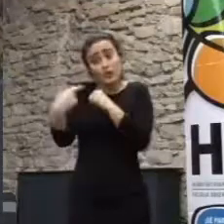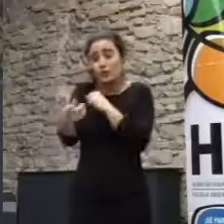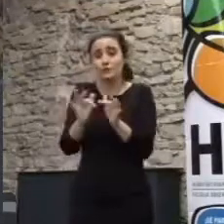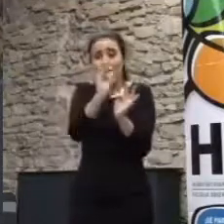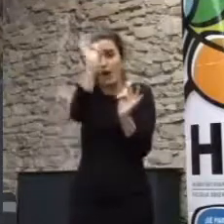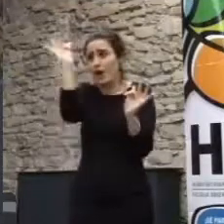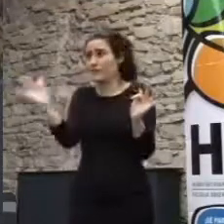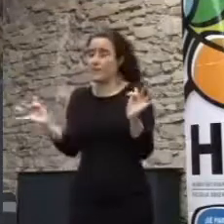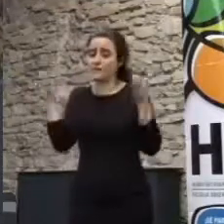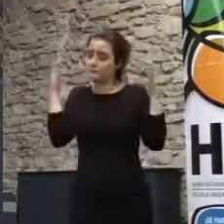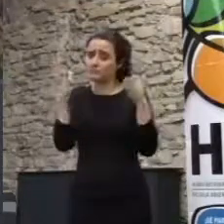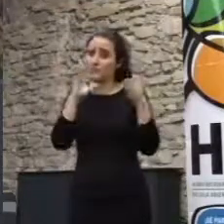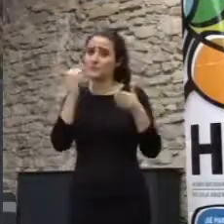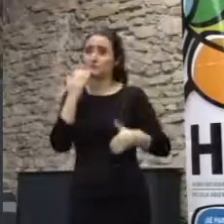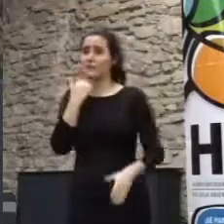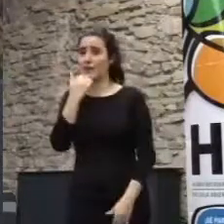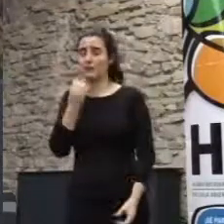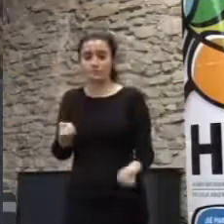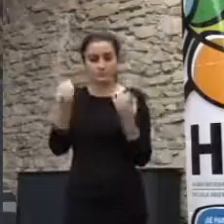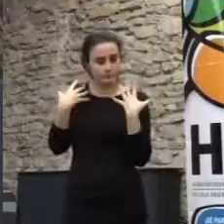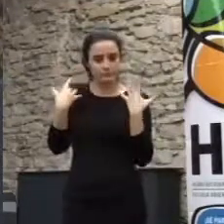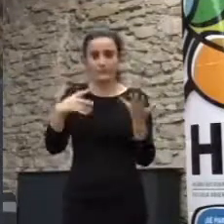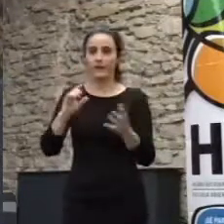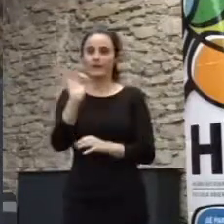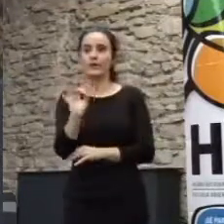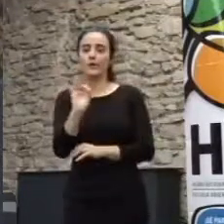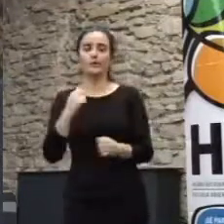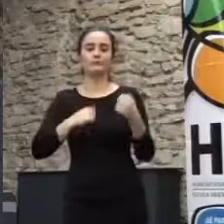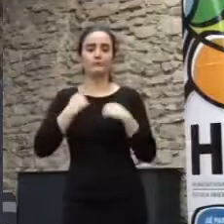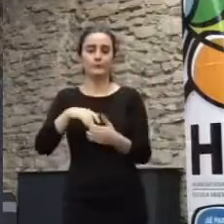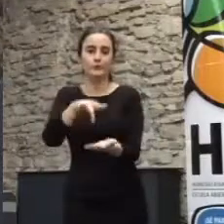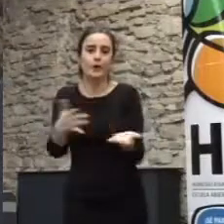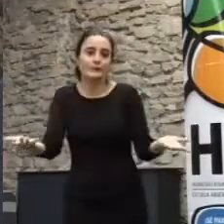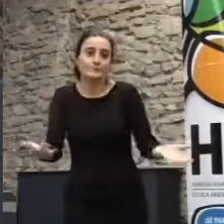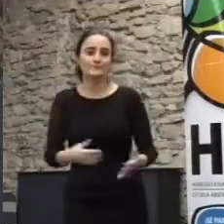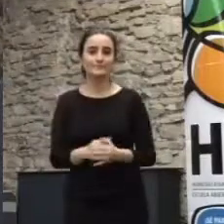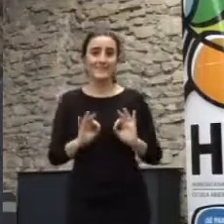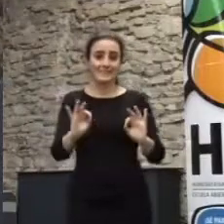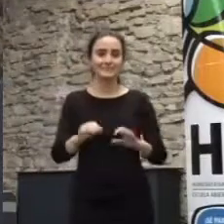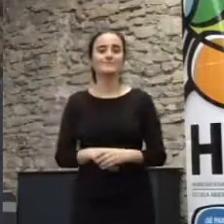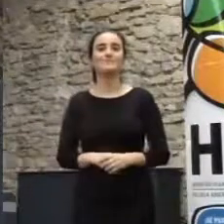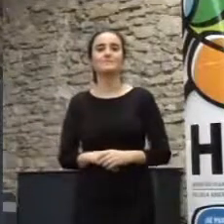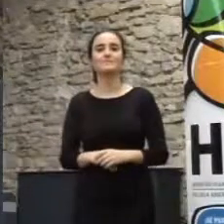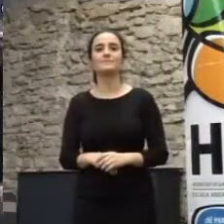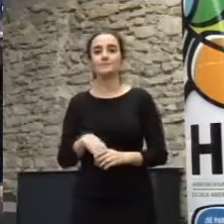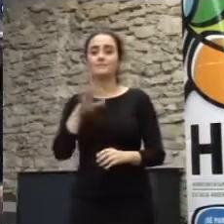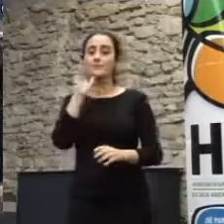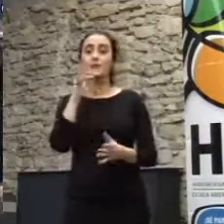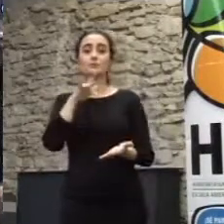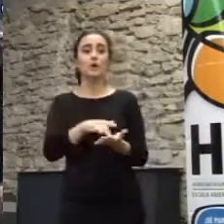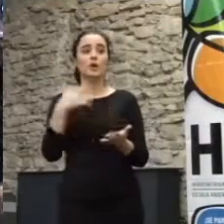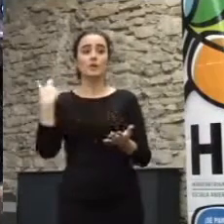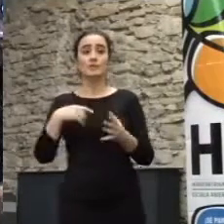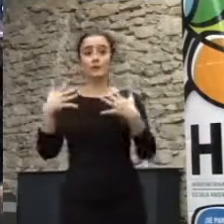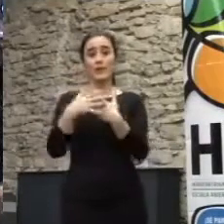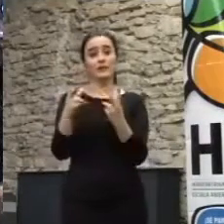Hay que estar todo el día, porque si se te escapa alguna ya te lo van a reprochar. Eso es así. Bueno, saltamos de un medio en